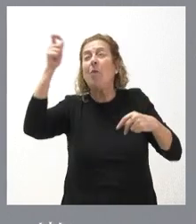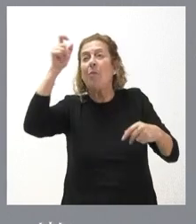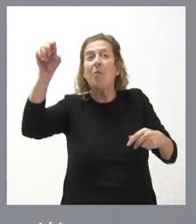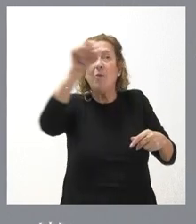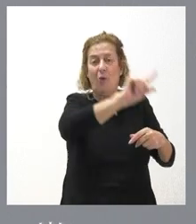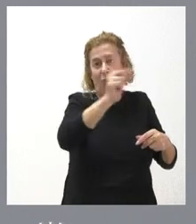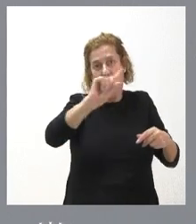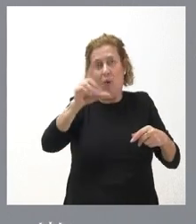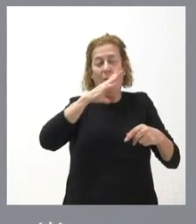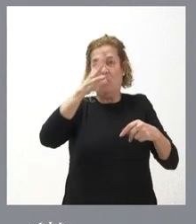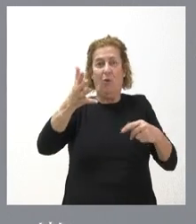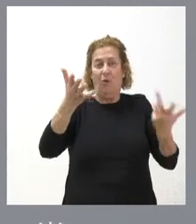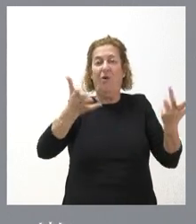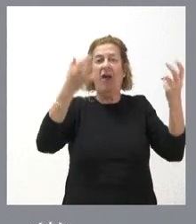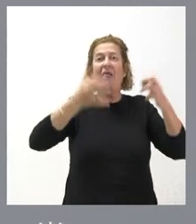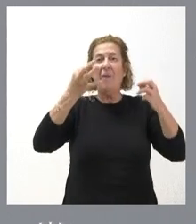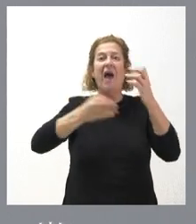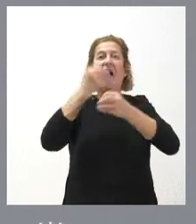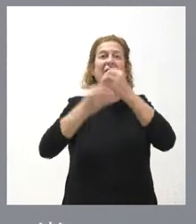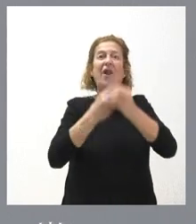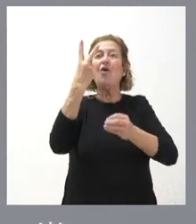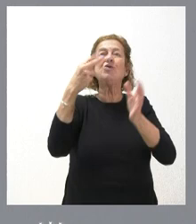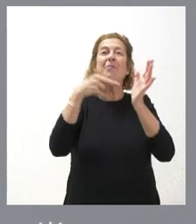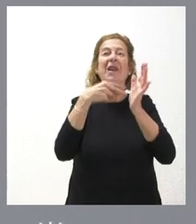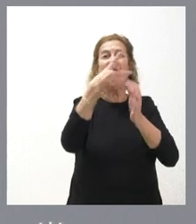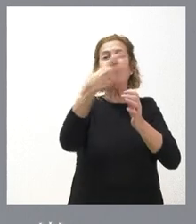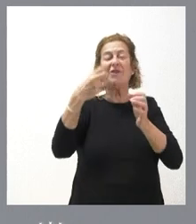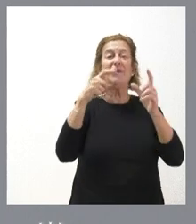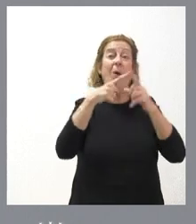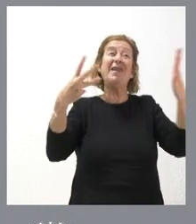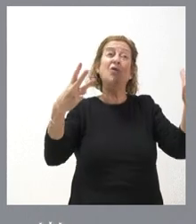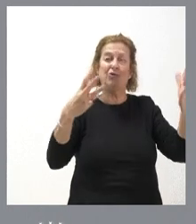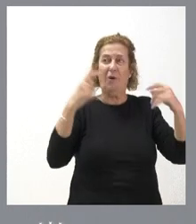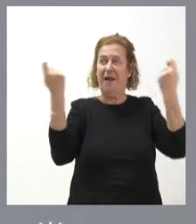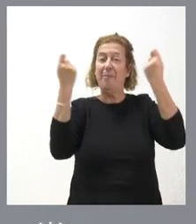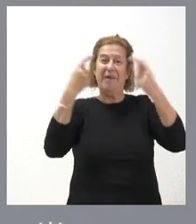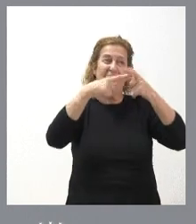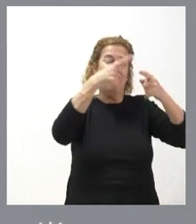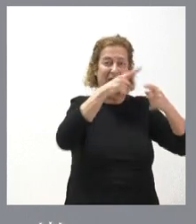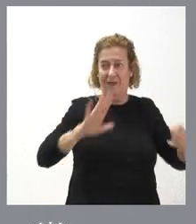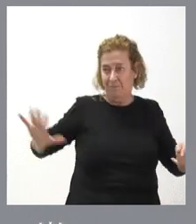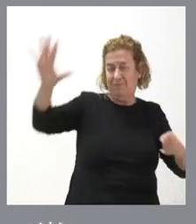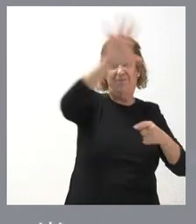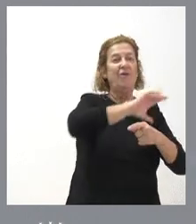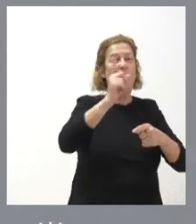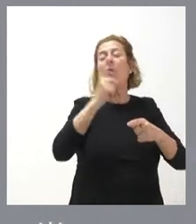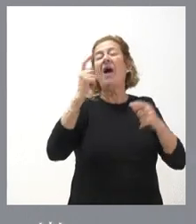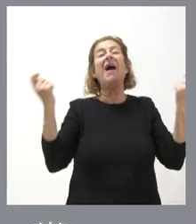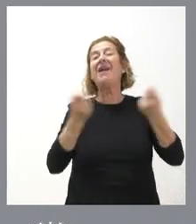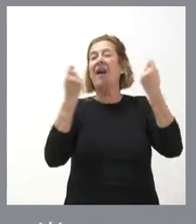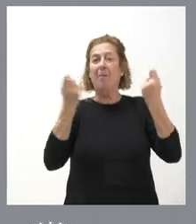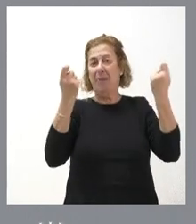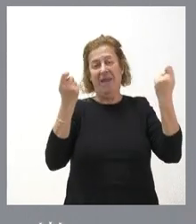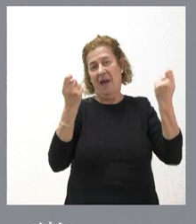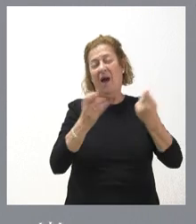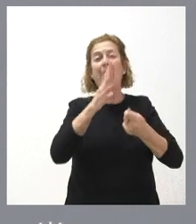llevaría que tendríamos que hacer 48 campañas distintas en todo el territorio por tanto tenemos una campaña muy clara de promoción